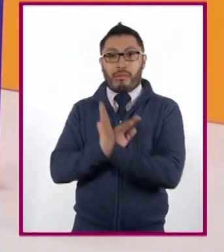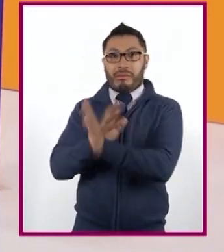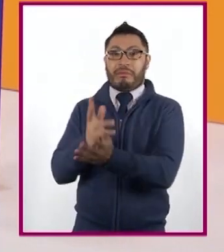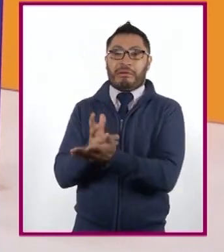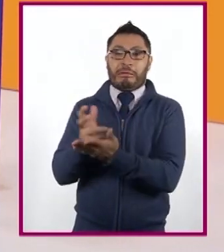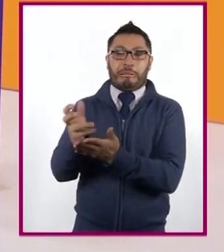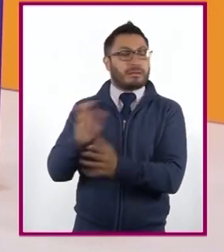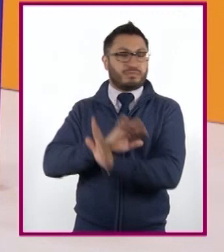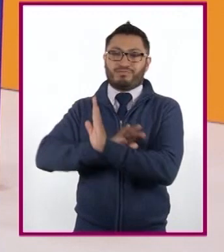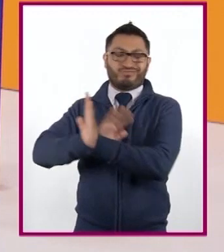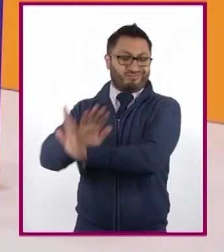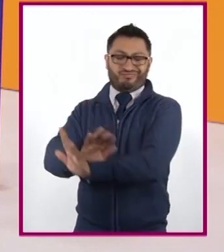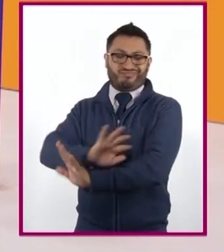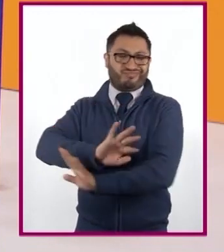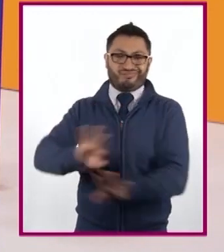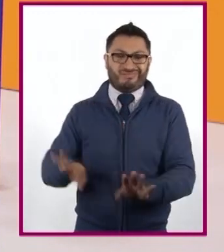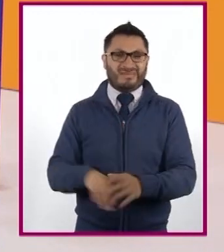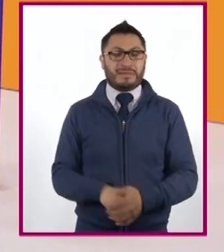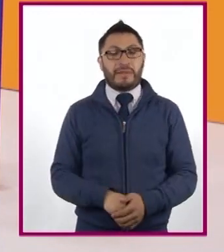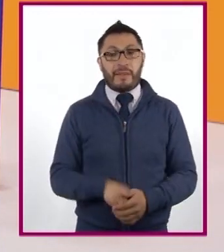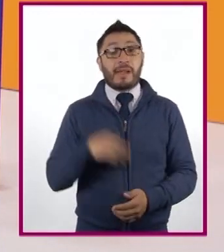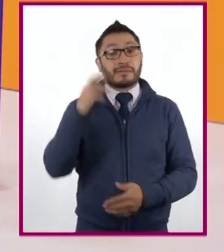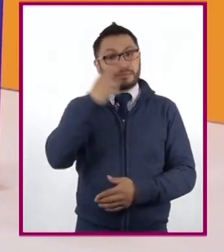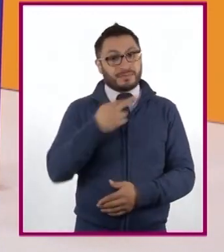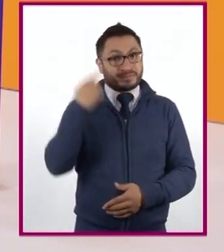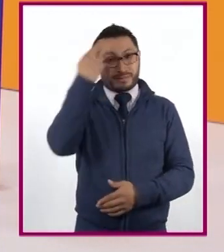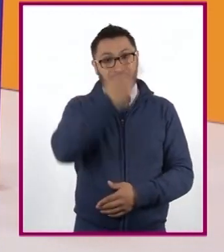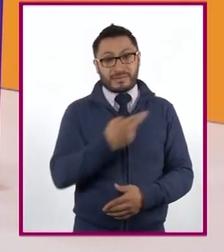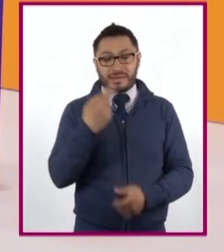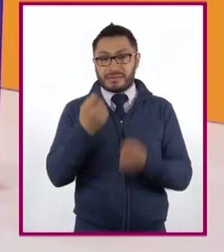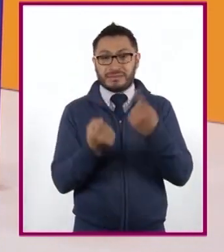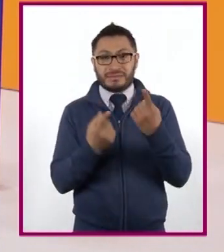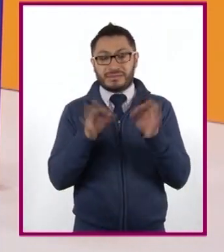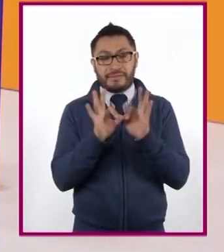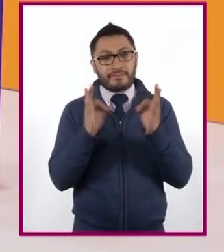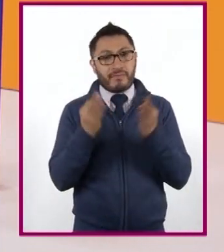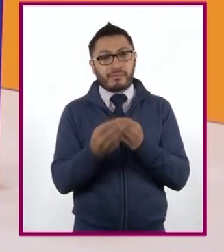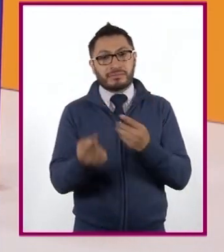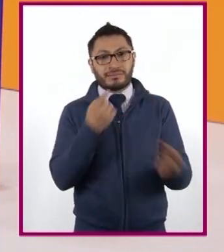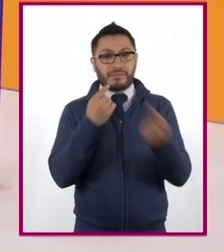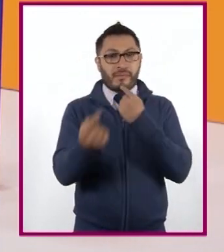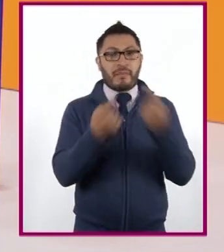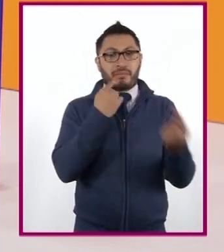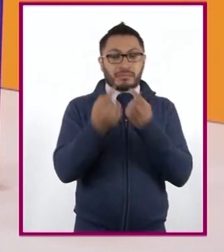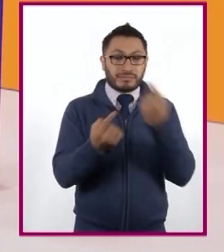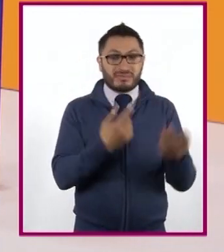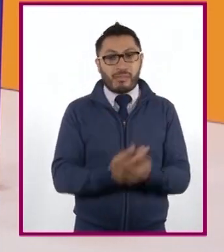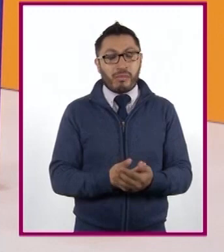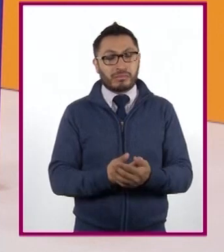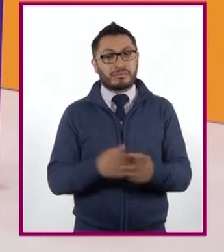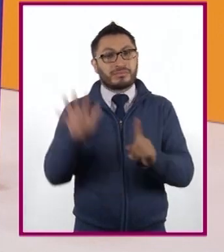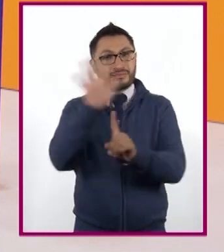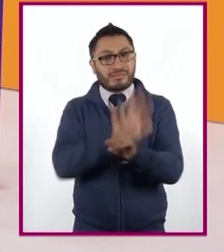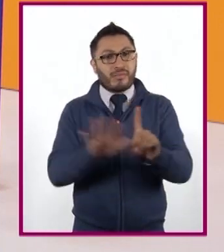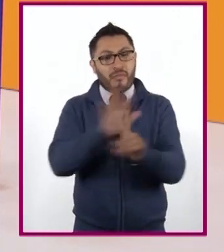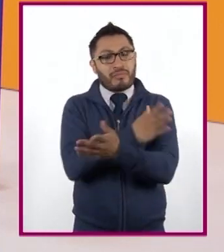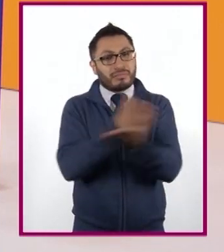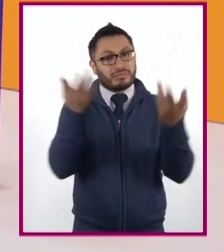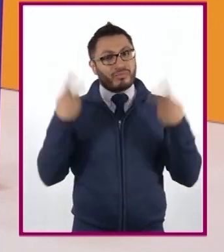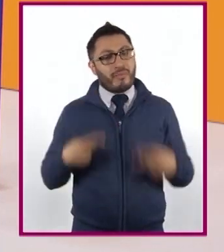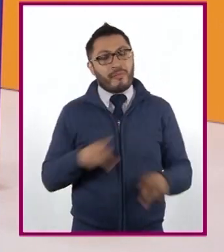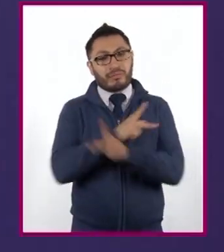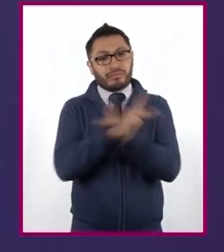exagerar. Revisemos entonces algunas estrategias discursivas para persuadir a la audiencia.